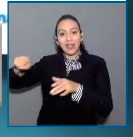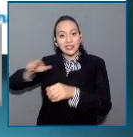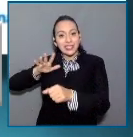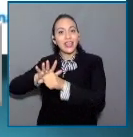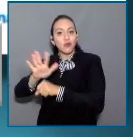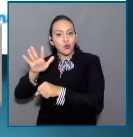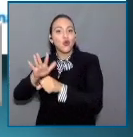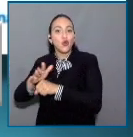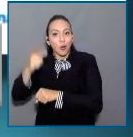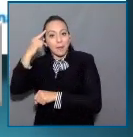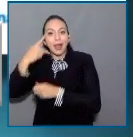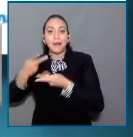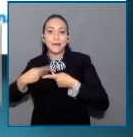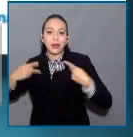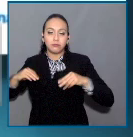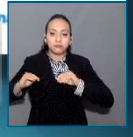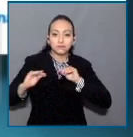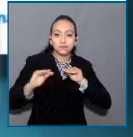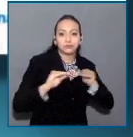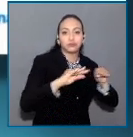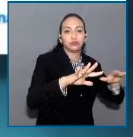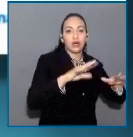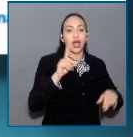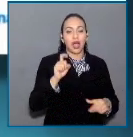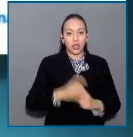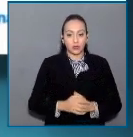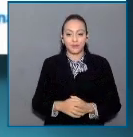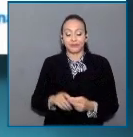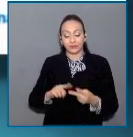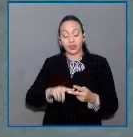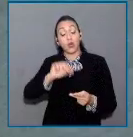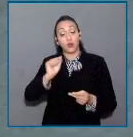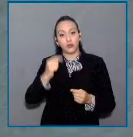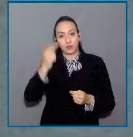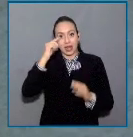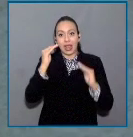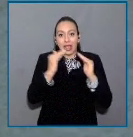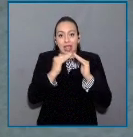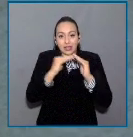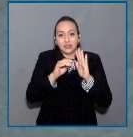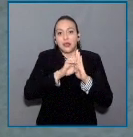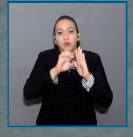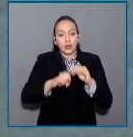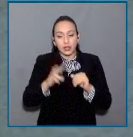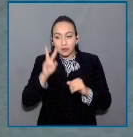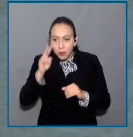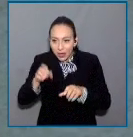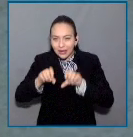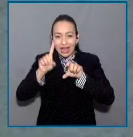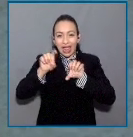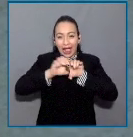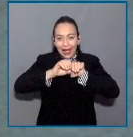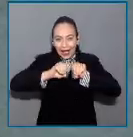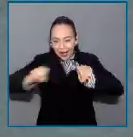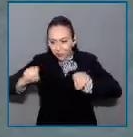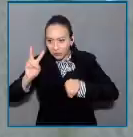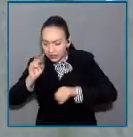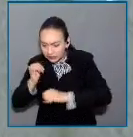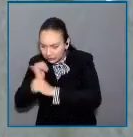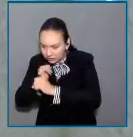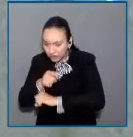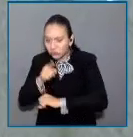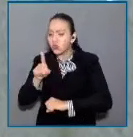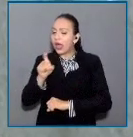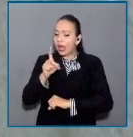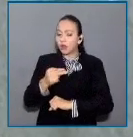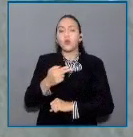elementos apropiados para el uso personal y doméstico y que sea salubre. Señalaron que pese a la falta de legislación, sí se ha